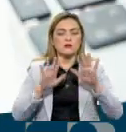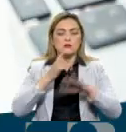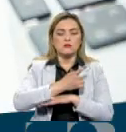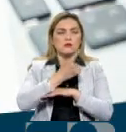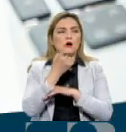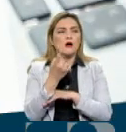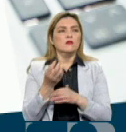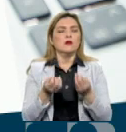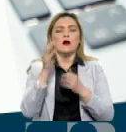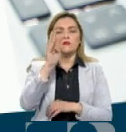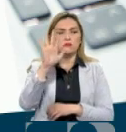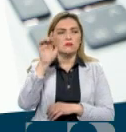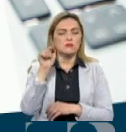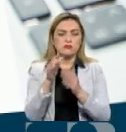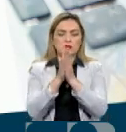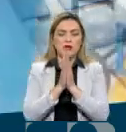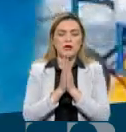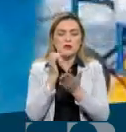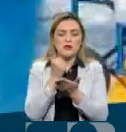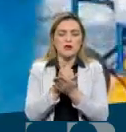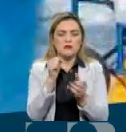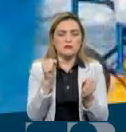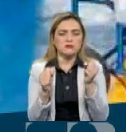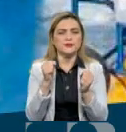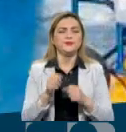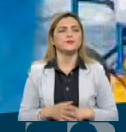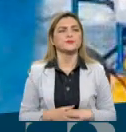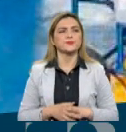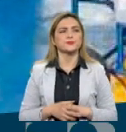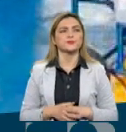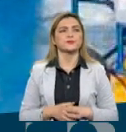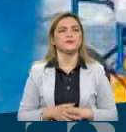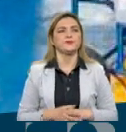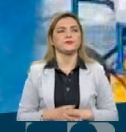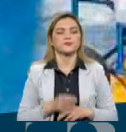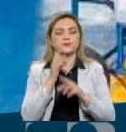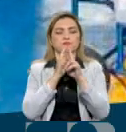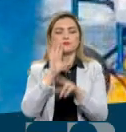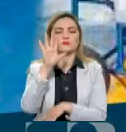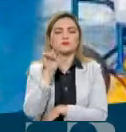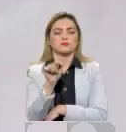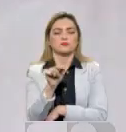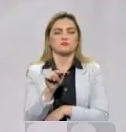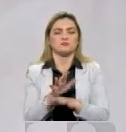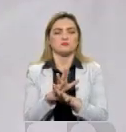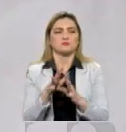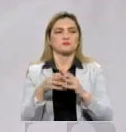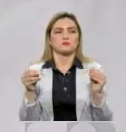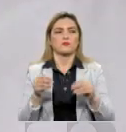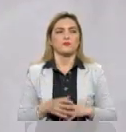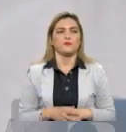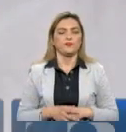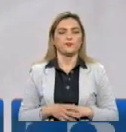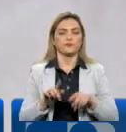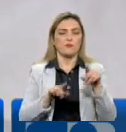días han recibido 65 mil solicitudes. Sin embargo, hasta el momento solo han podido responder a 5 mil pedidos. Algunas de estas